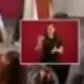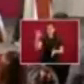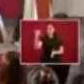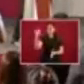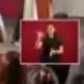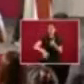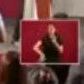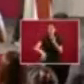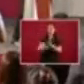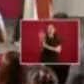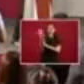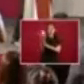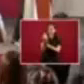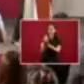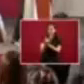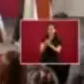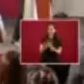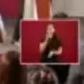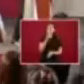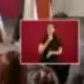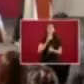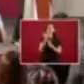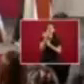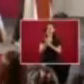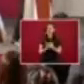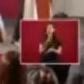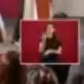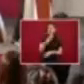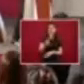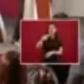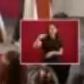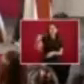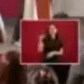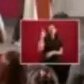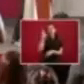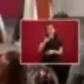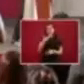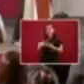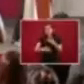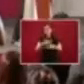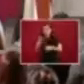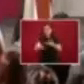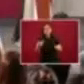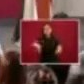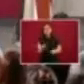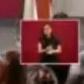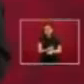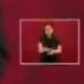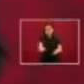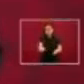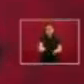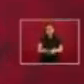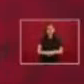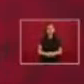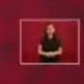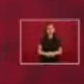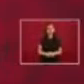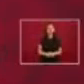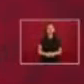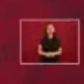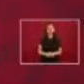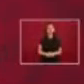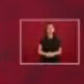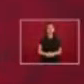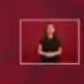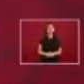lo traigo, no, digo que la libremos en términos de número de... O sea, que haya el número de casos que ya nos han anticipado, pero que